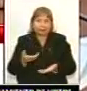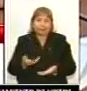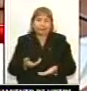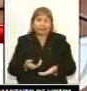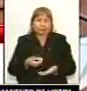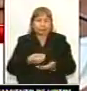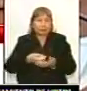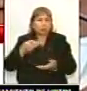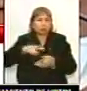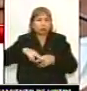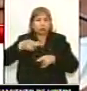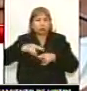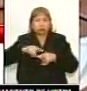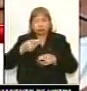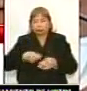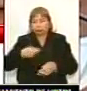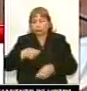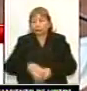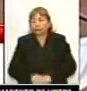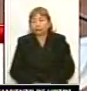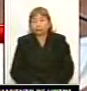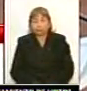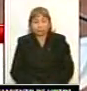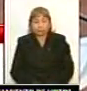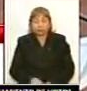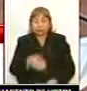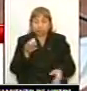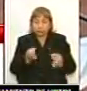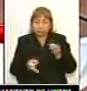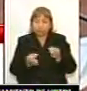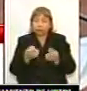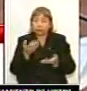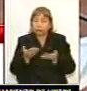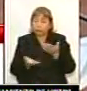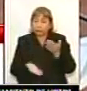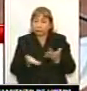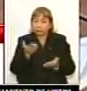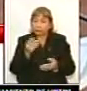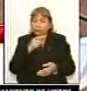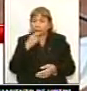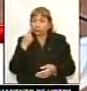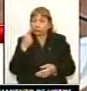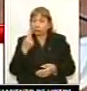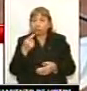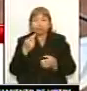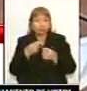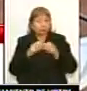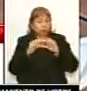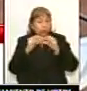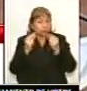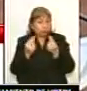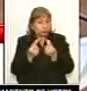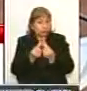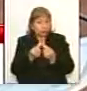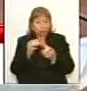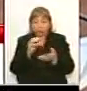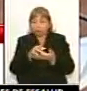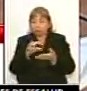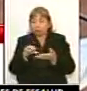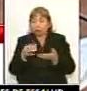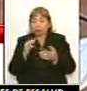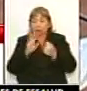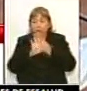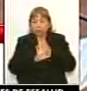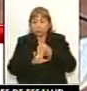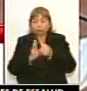pagando altas comisiones. Entonces hagamos justicia, señor, alguna vez, con un sector de la población. Nosotros debemos